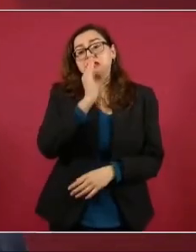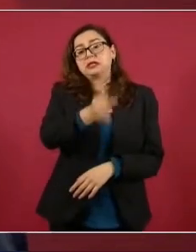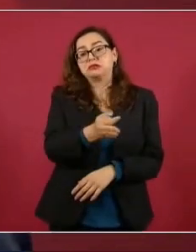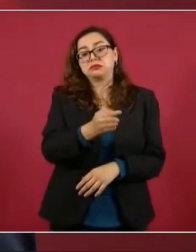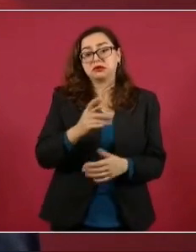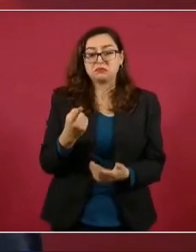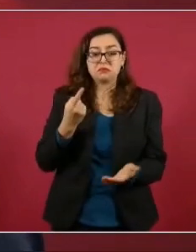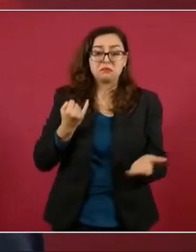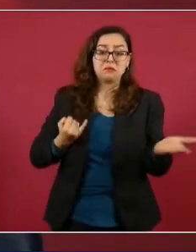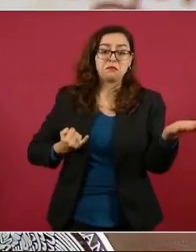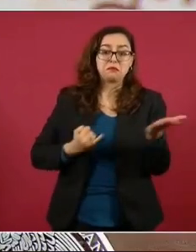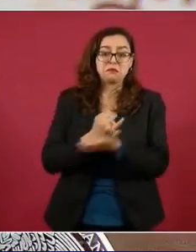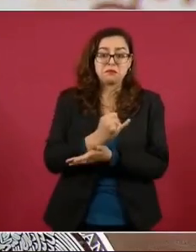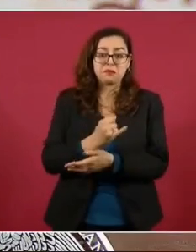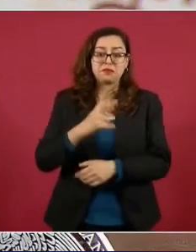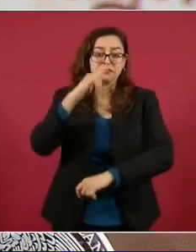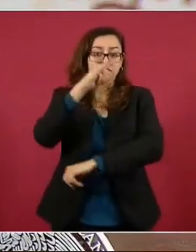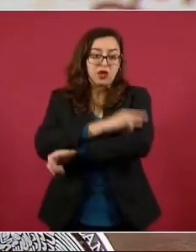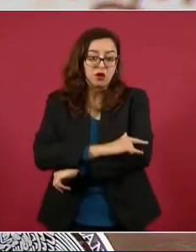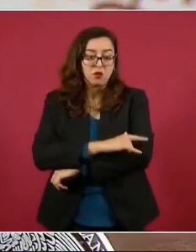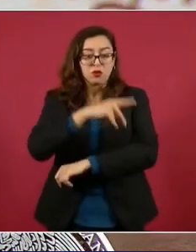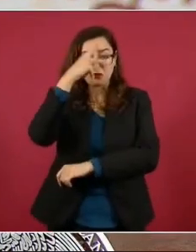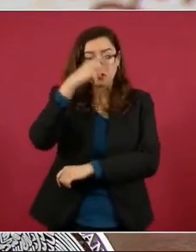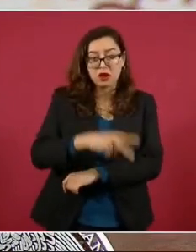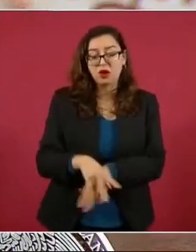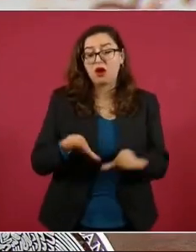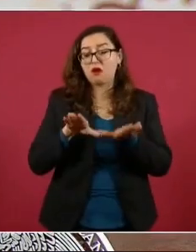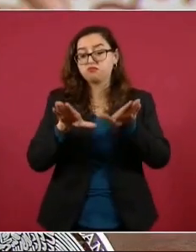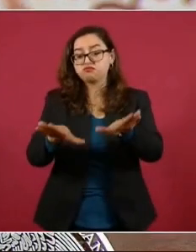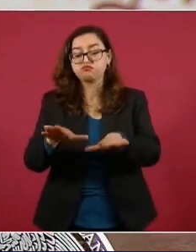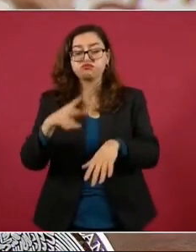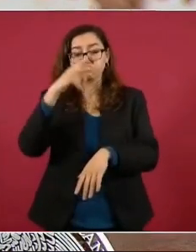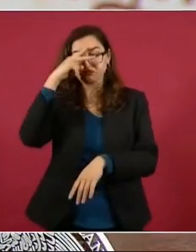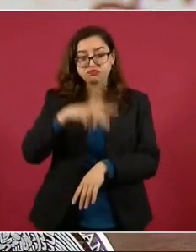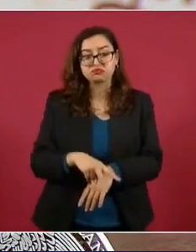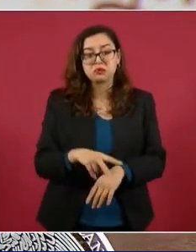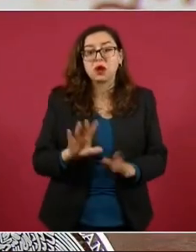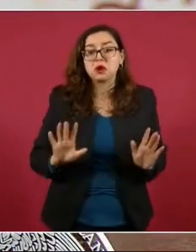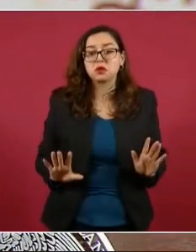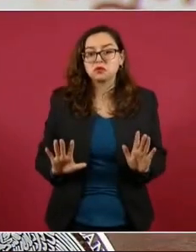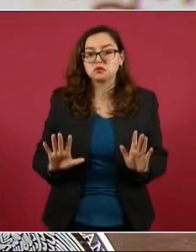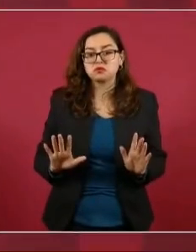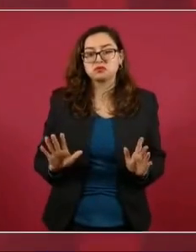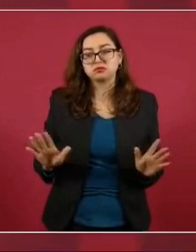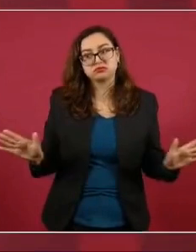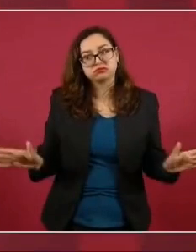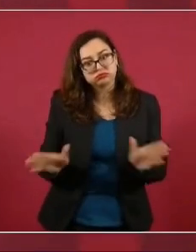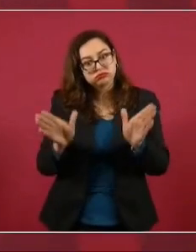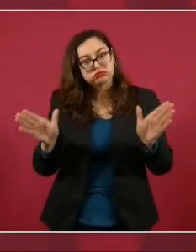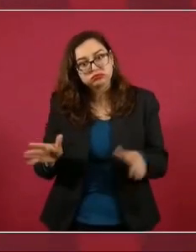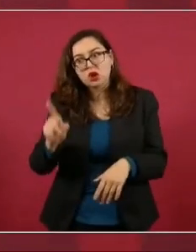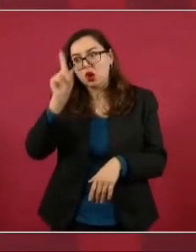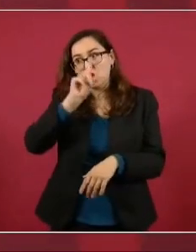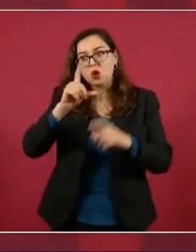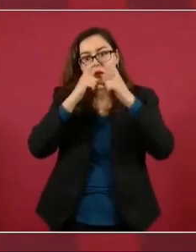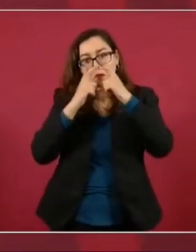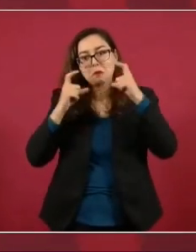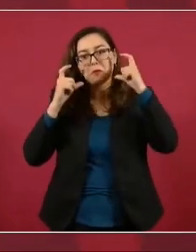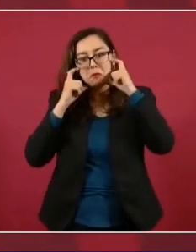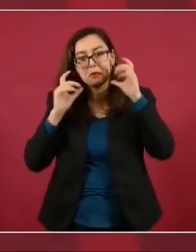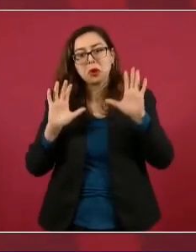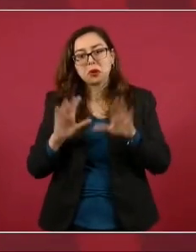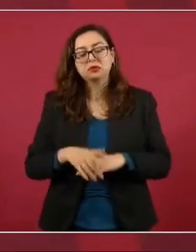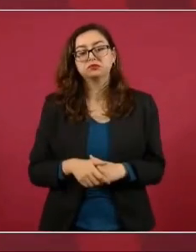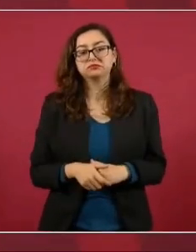y en los aeropuertos mexicanos o las aerolíneas mexicanas empezaron a promover su utilización. No